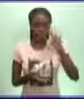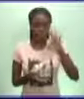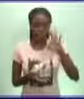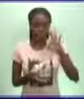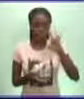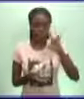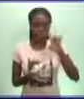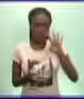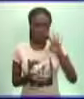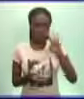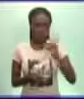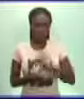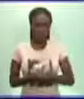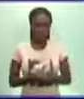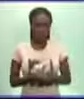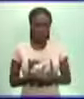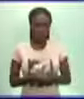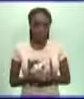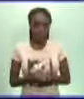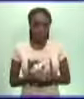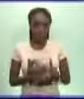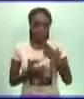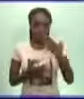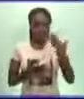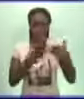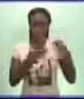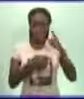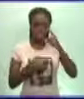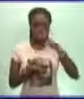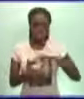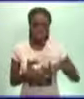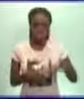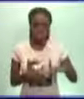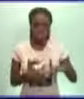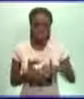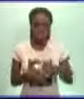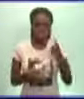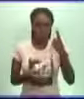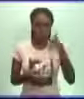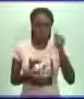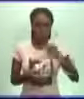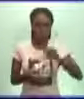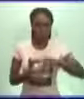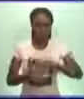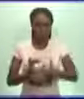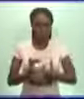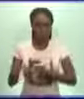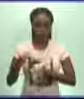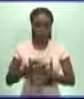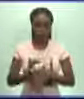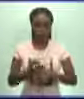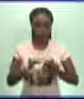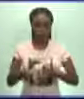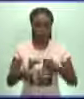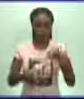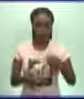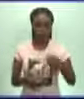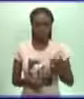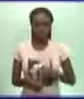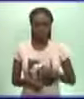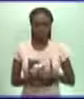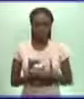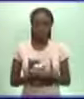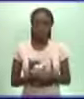1894. En su infancia presenció el duro trabajo de los esclavos y las vejaciones constantes que